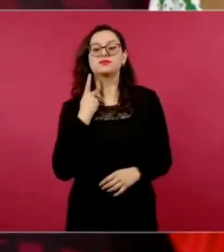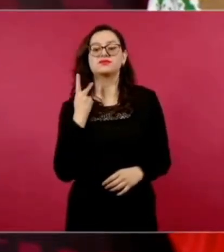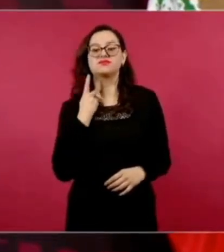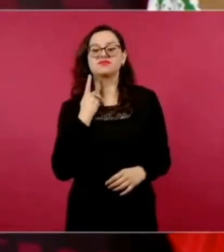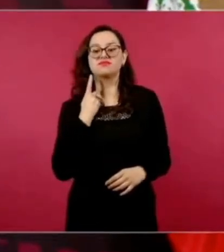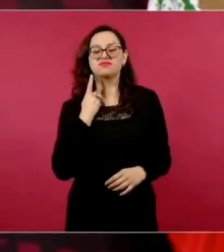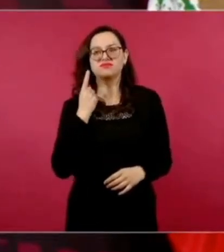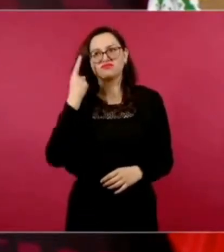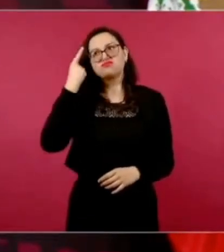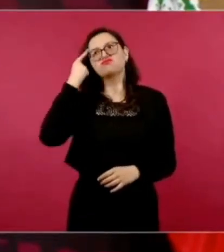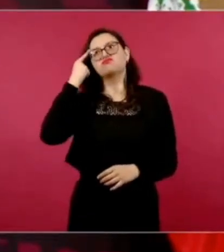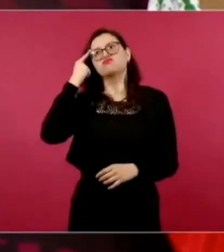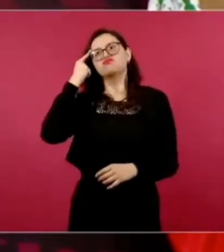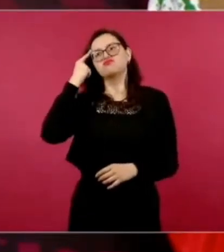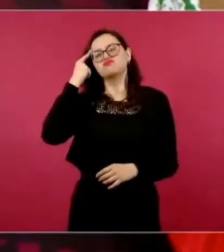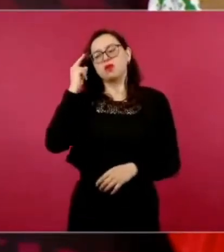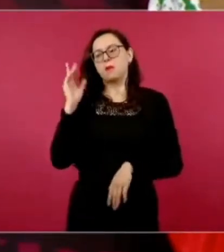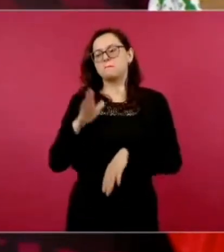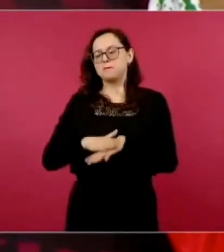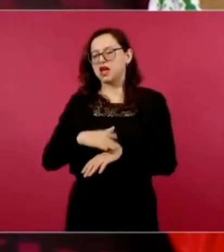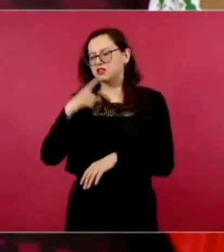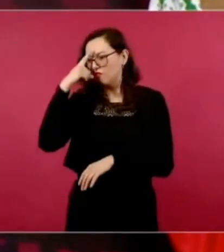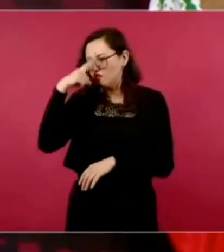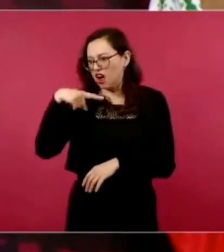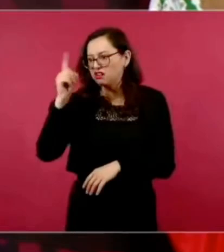el juicio práctico.